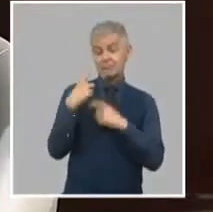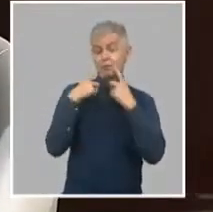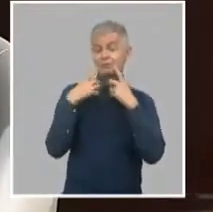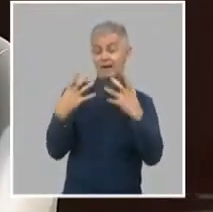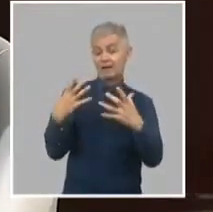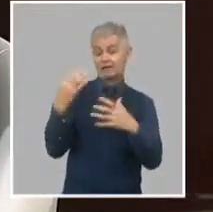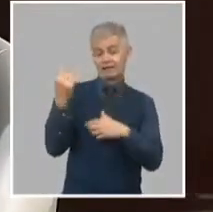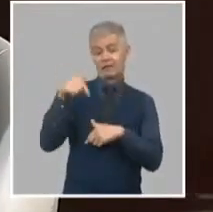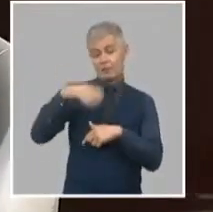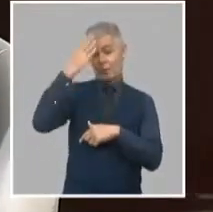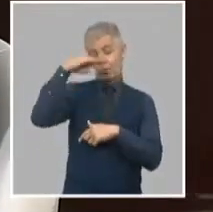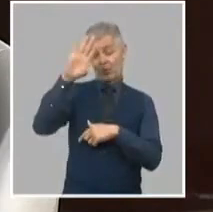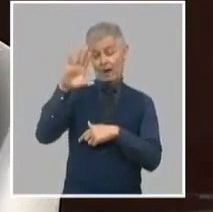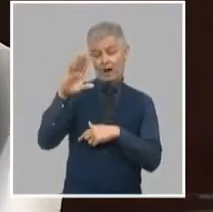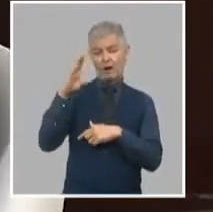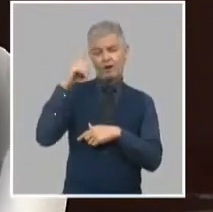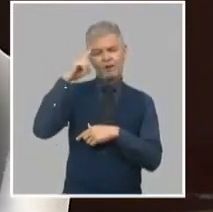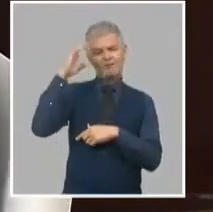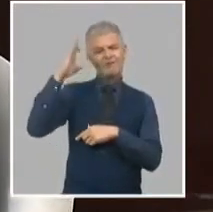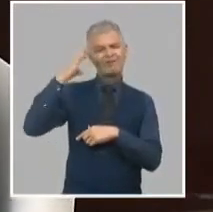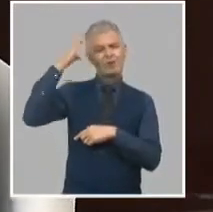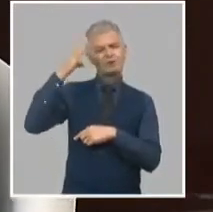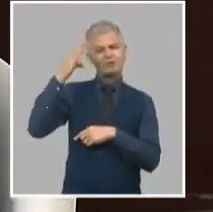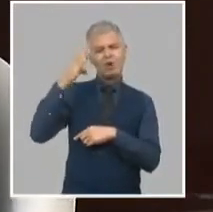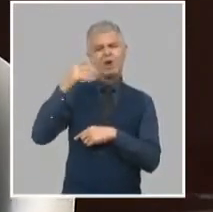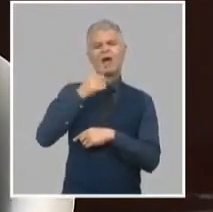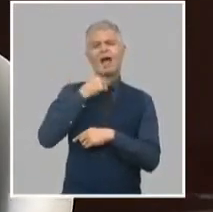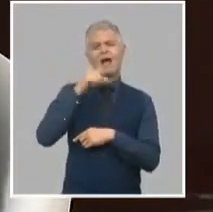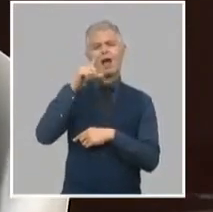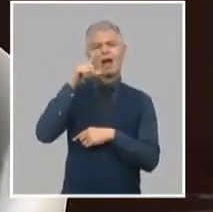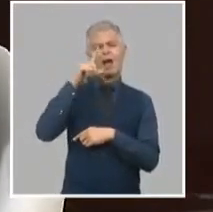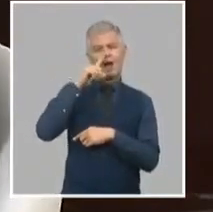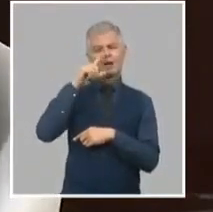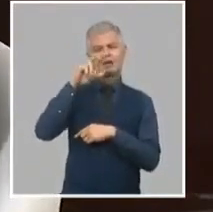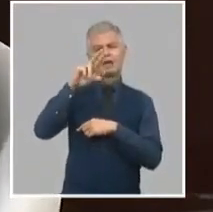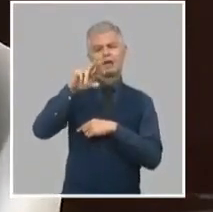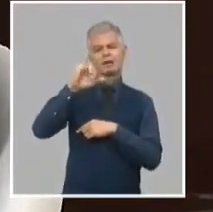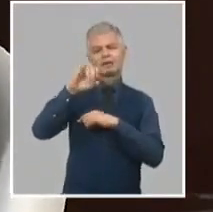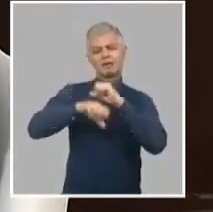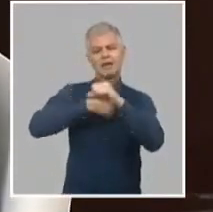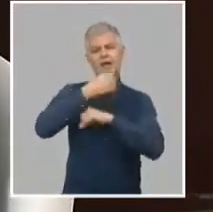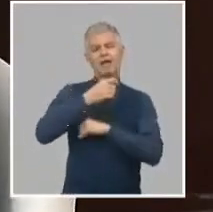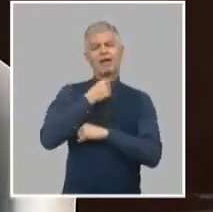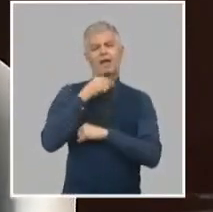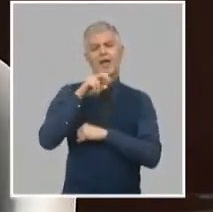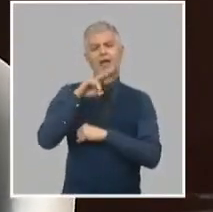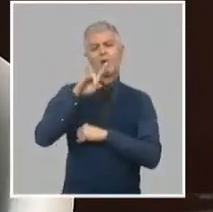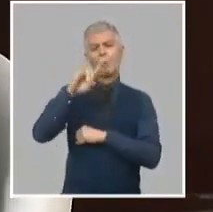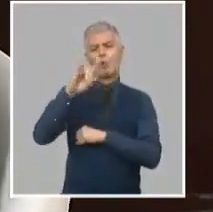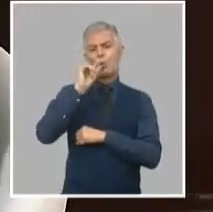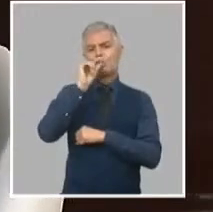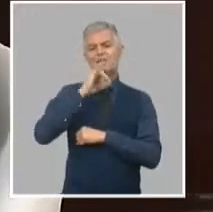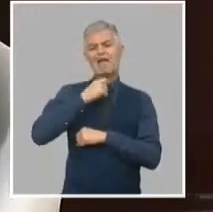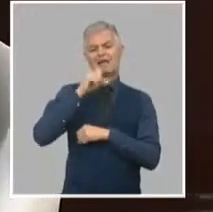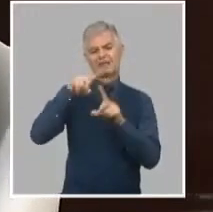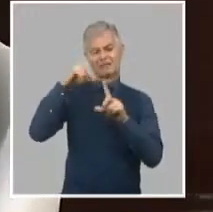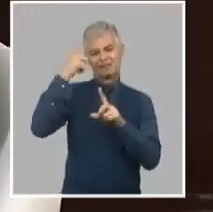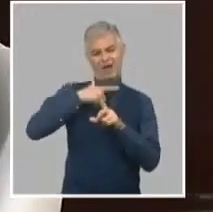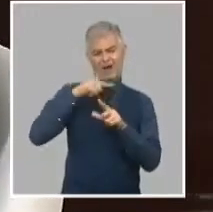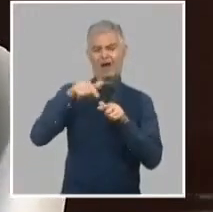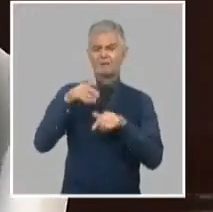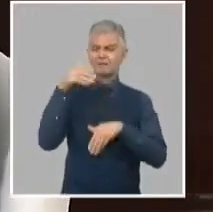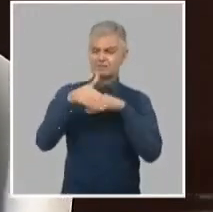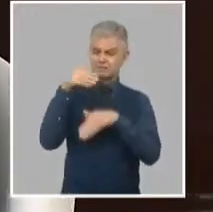intelectual cubano, filósofo además, Enrique Ubieta, quien ha tenido la posibilidad de acompañar a los médicos cubanos,